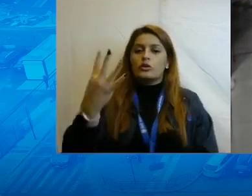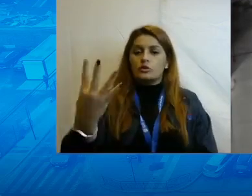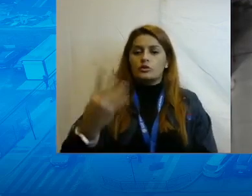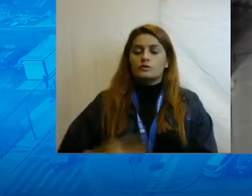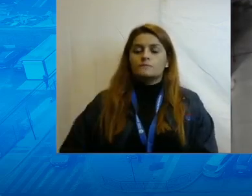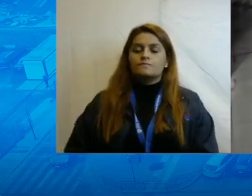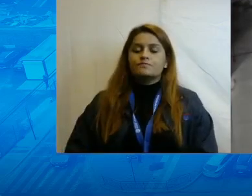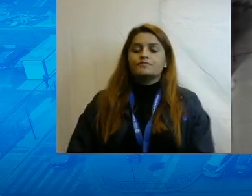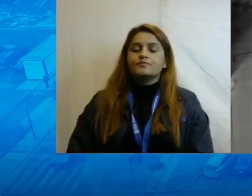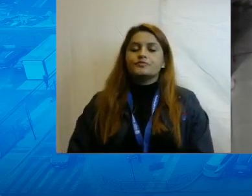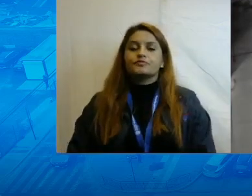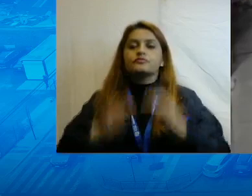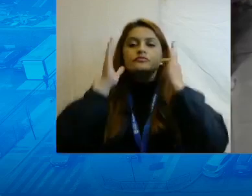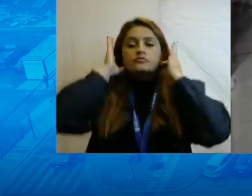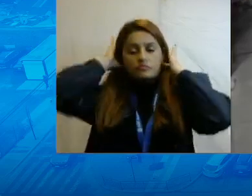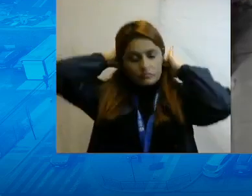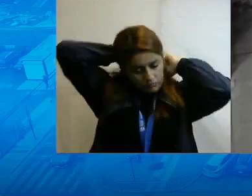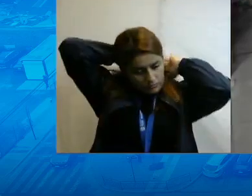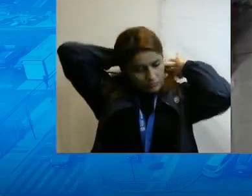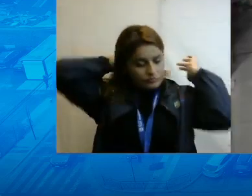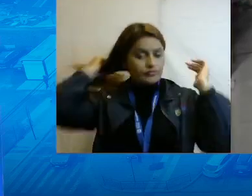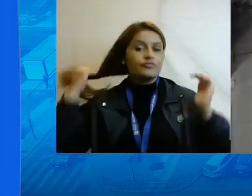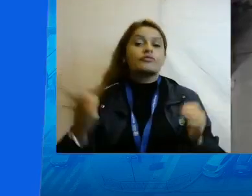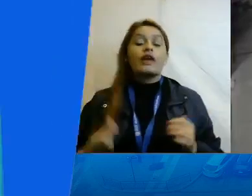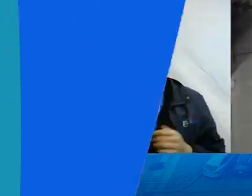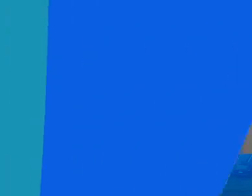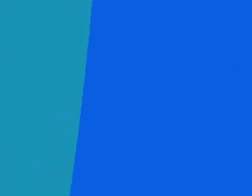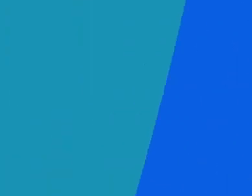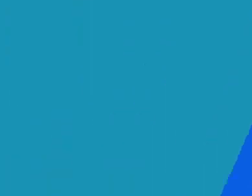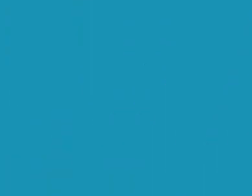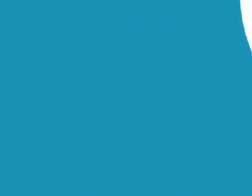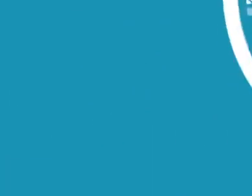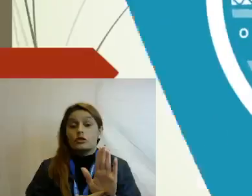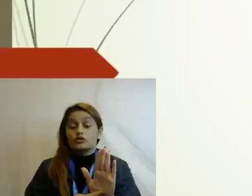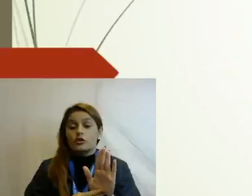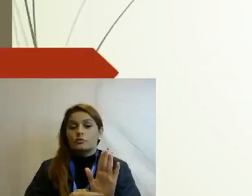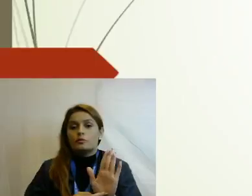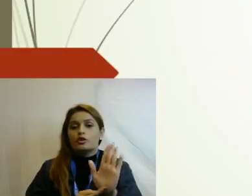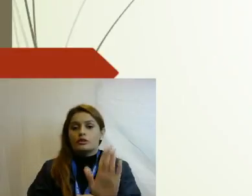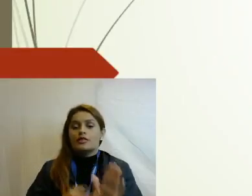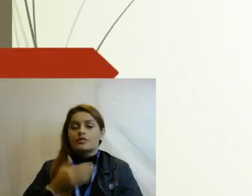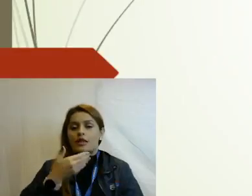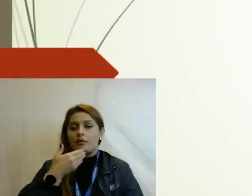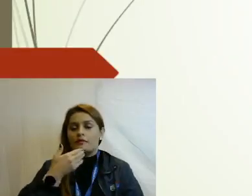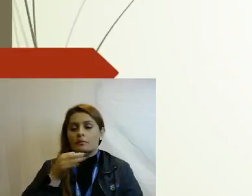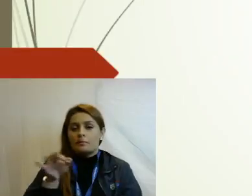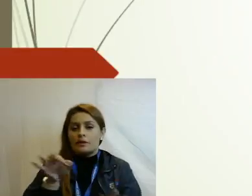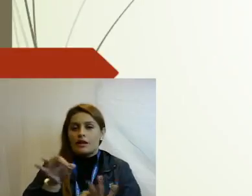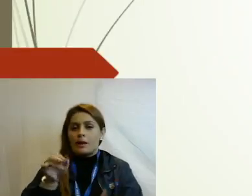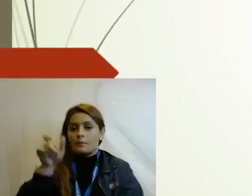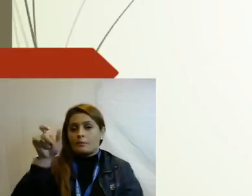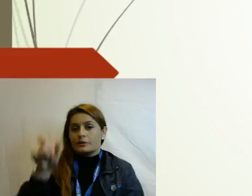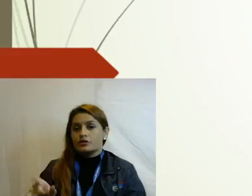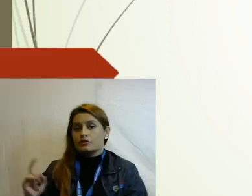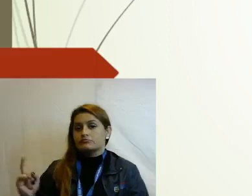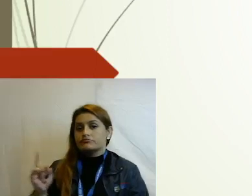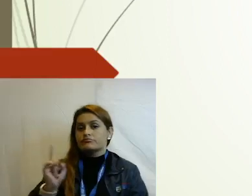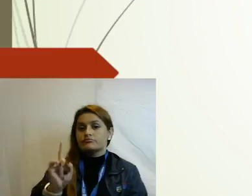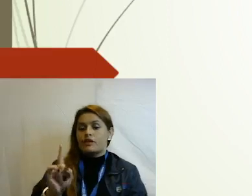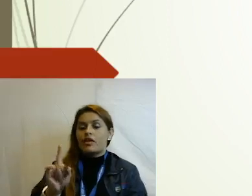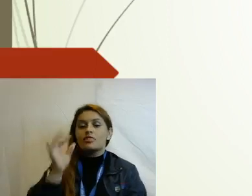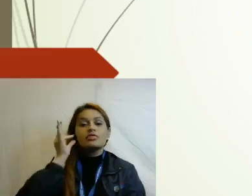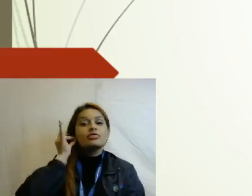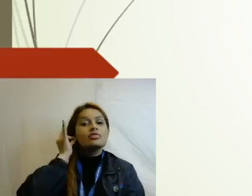Gracias, alcaldesa. Tenemos una presentación que vamos a ir mostrando y además le vamos a dar También la palabra a la directora de Administración y